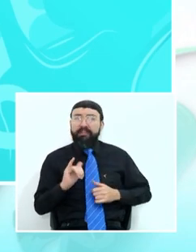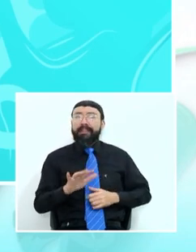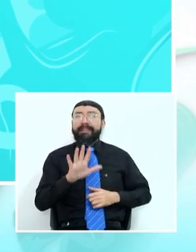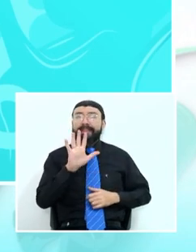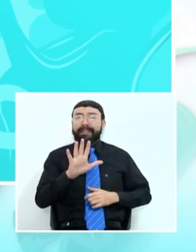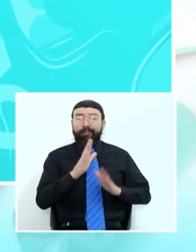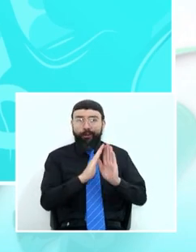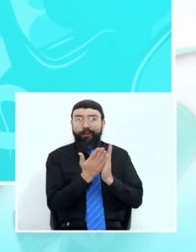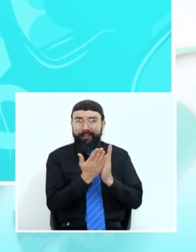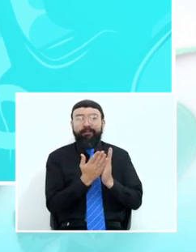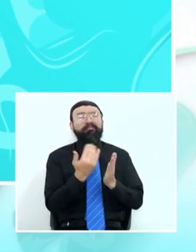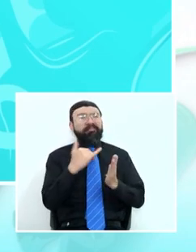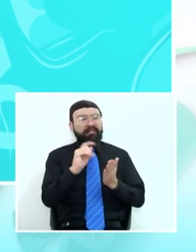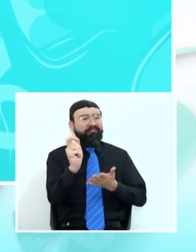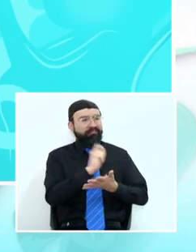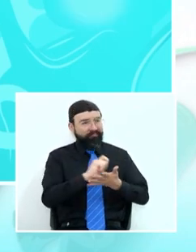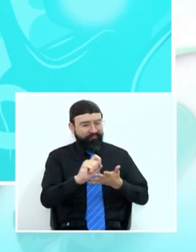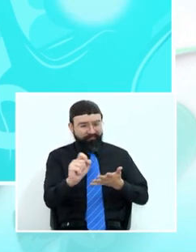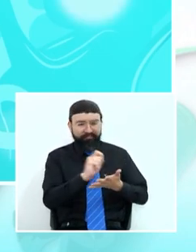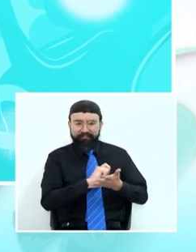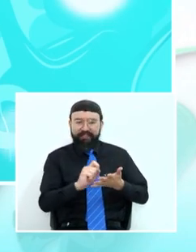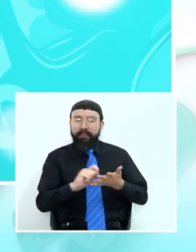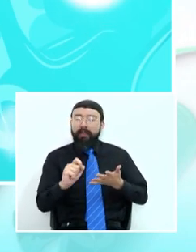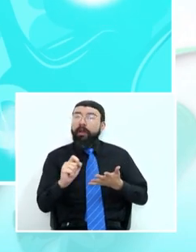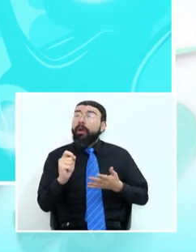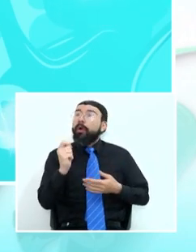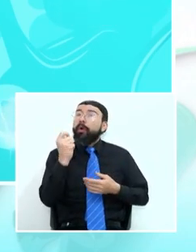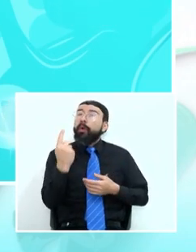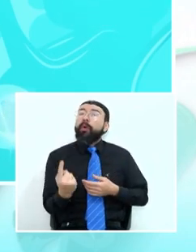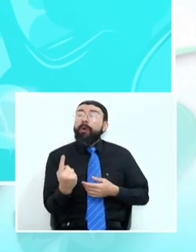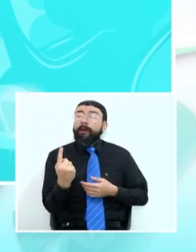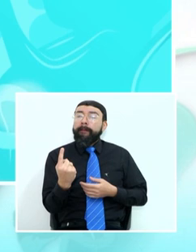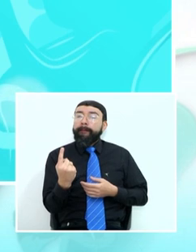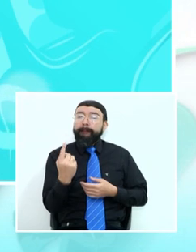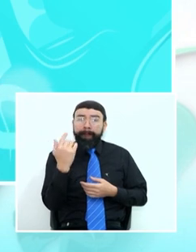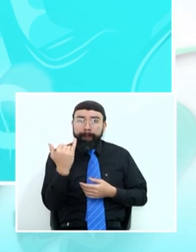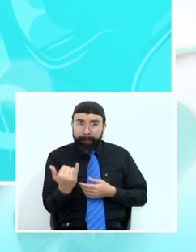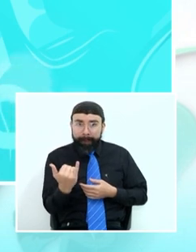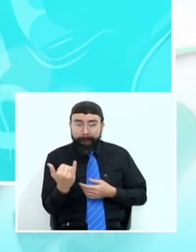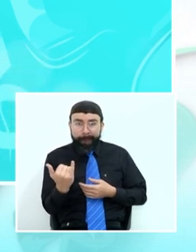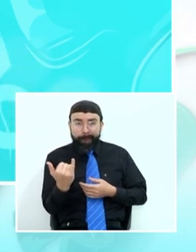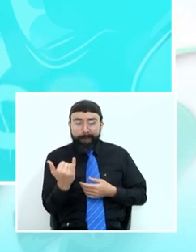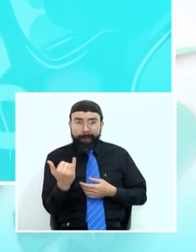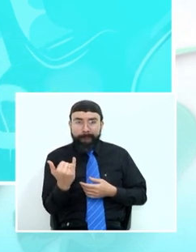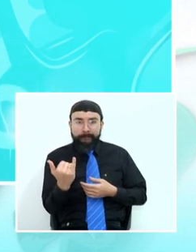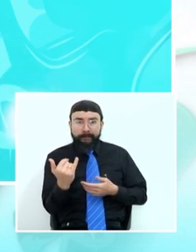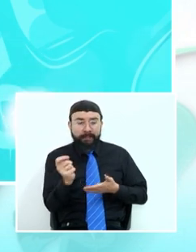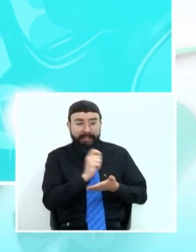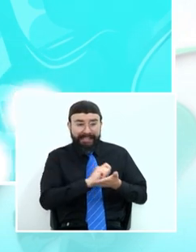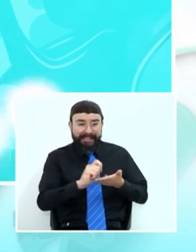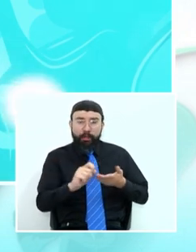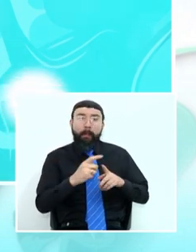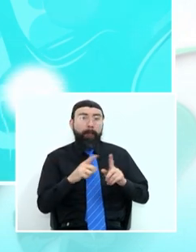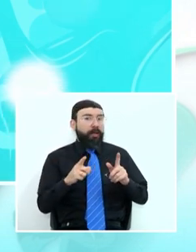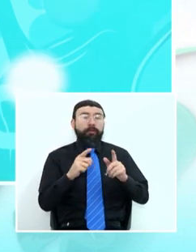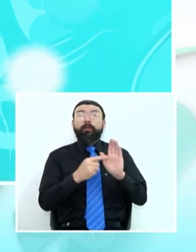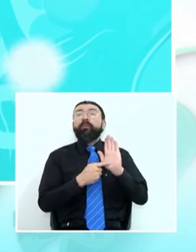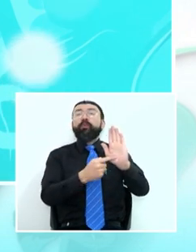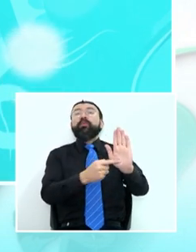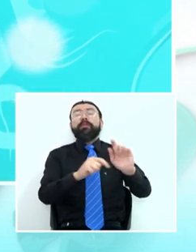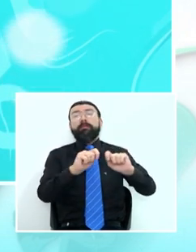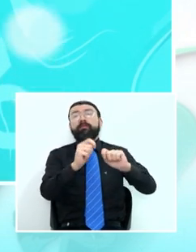5 libros. Y hay uno que está escrito, pero no está publicado.